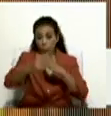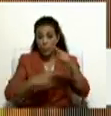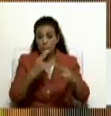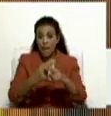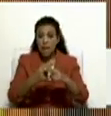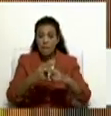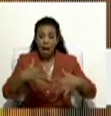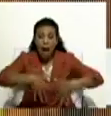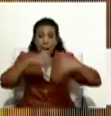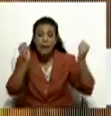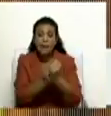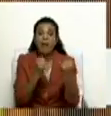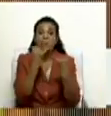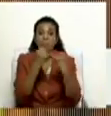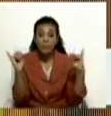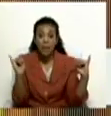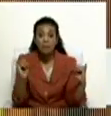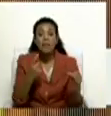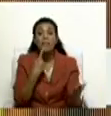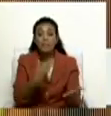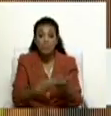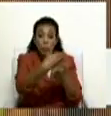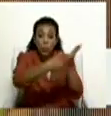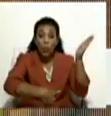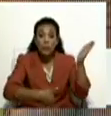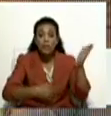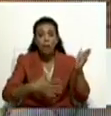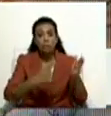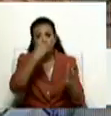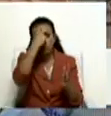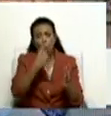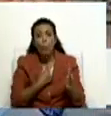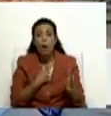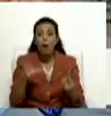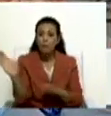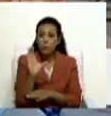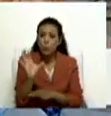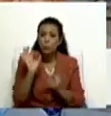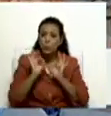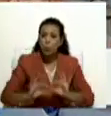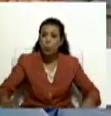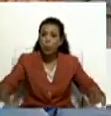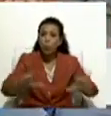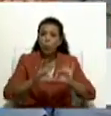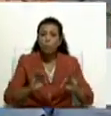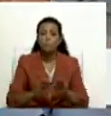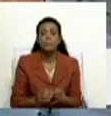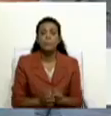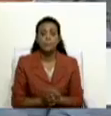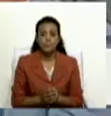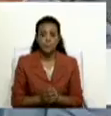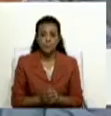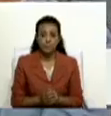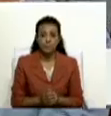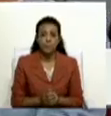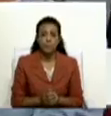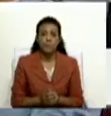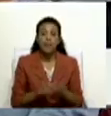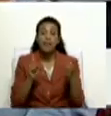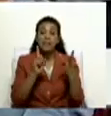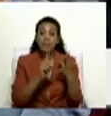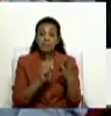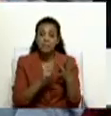guerra de Independencia y declarar el carácter de histórico de connotación nacional